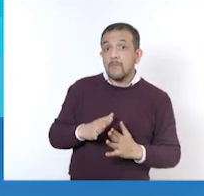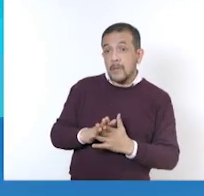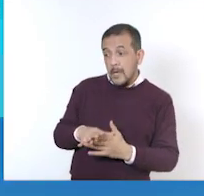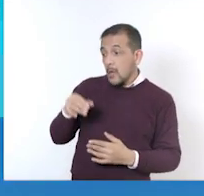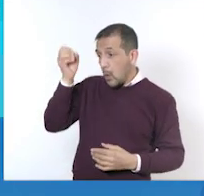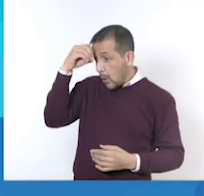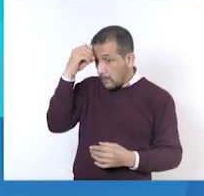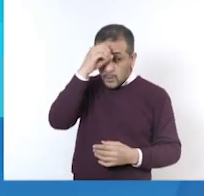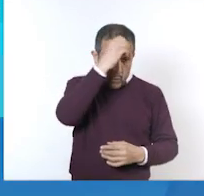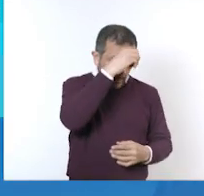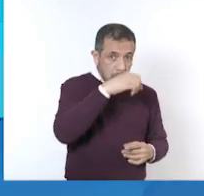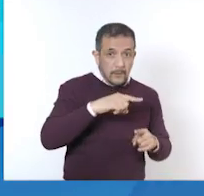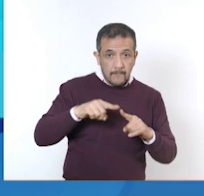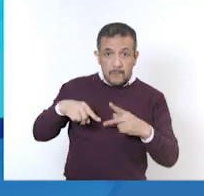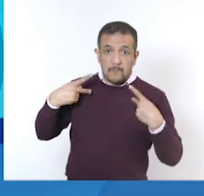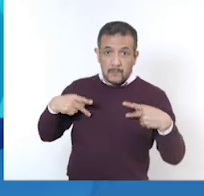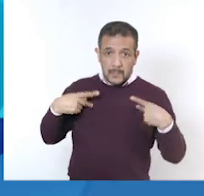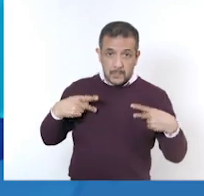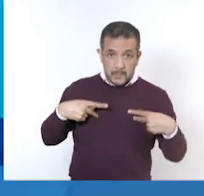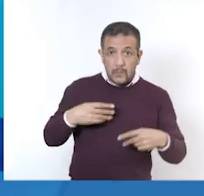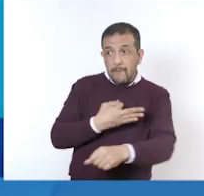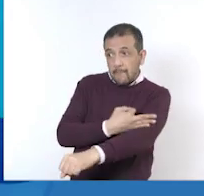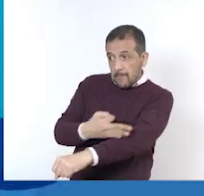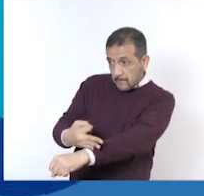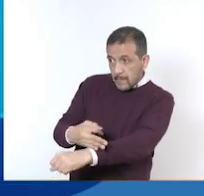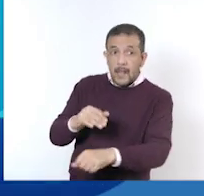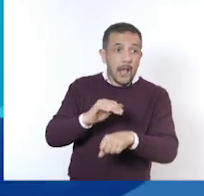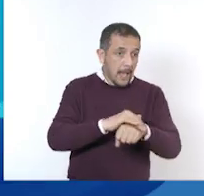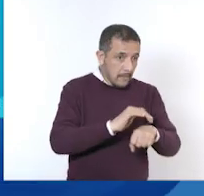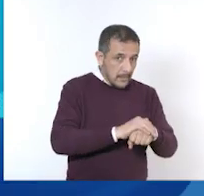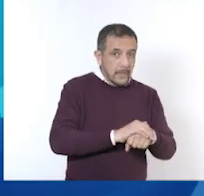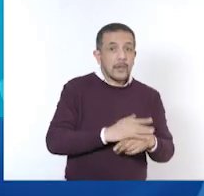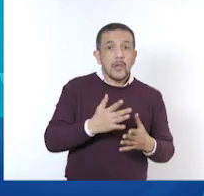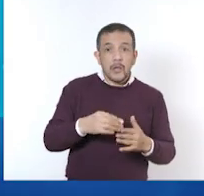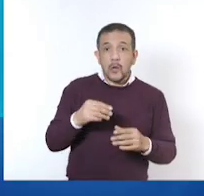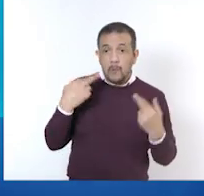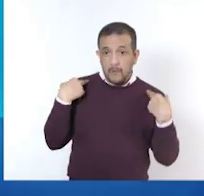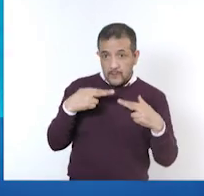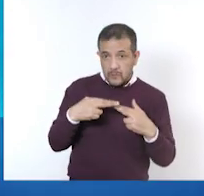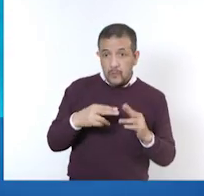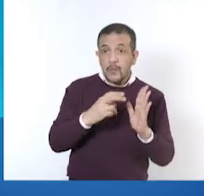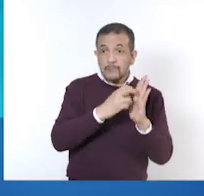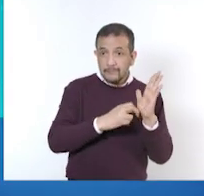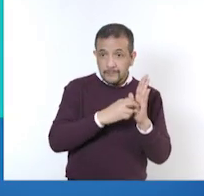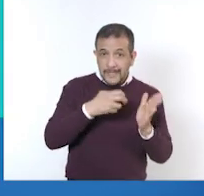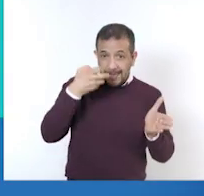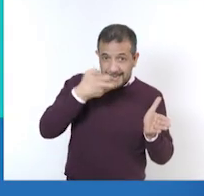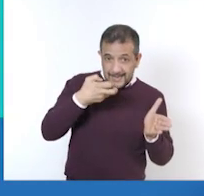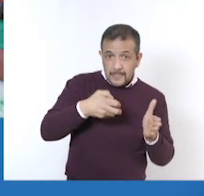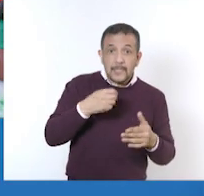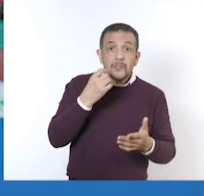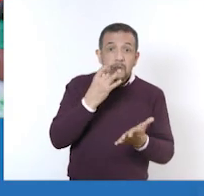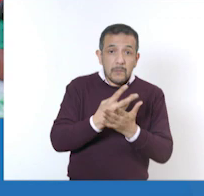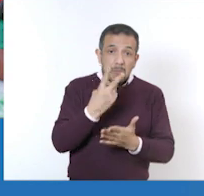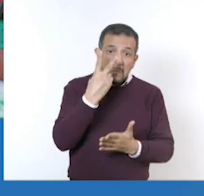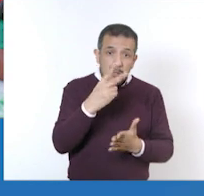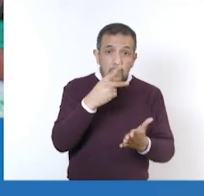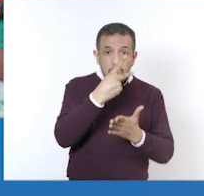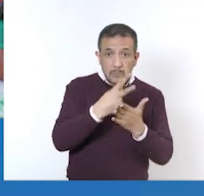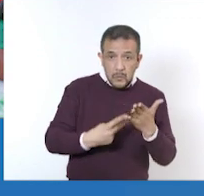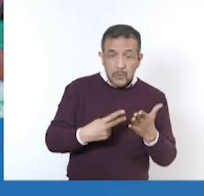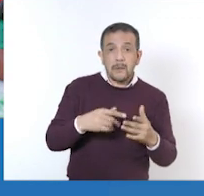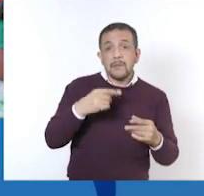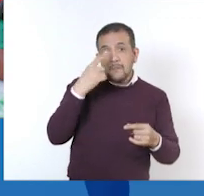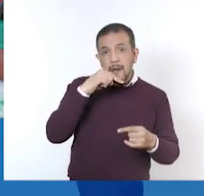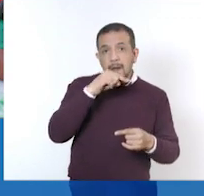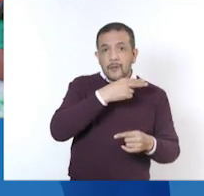valioso apoyo de pedir opiniones y la colaboración de familia, amigos y maestros. Nos quedan solo 2